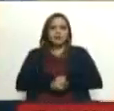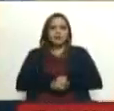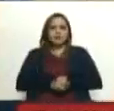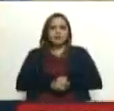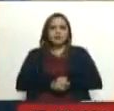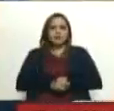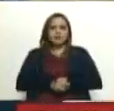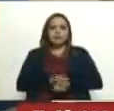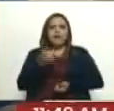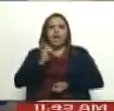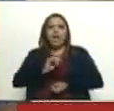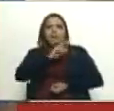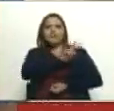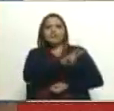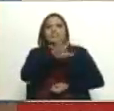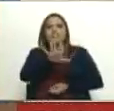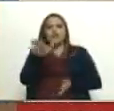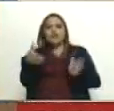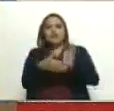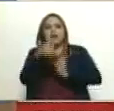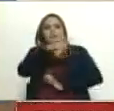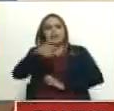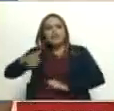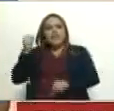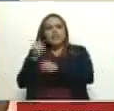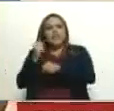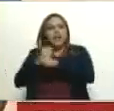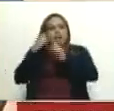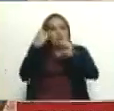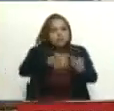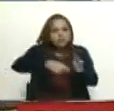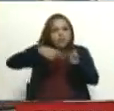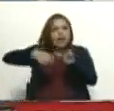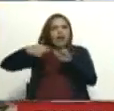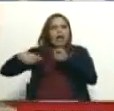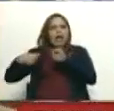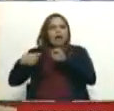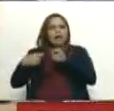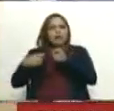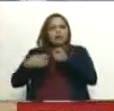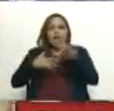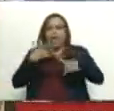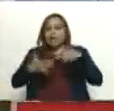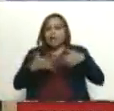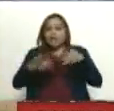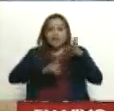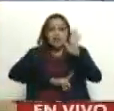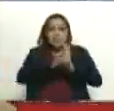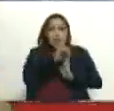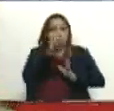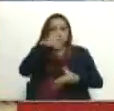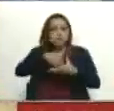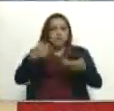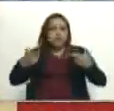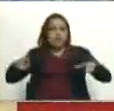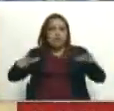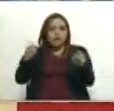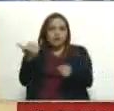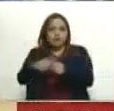tenemos 25.000 pescadores en el lago que hacen vida, que hacen actividad.